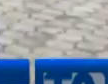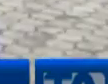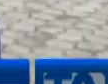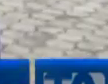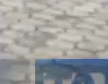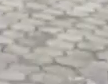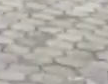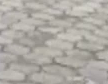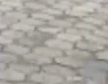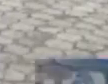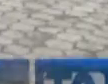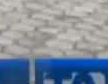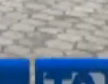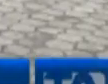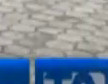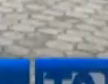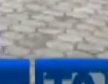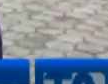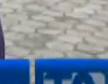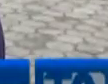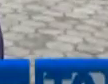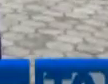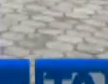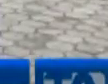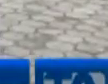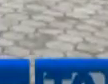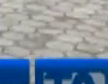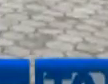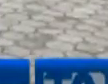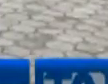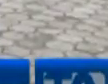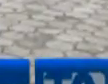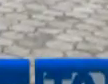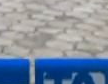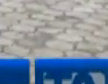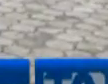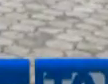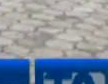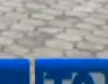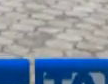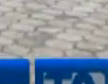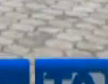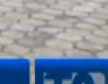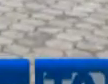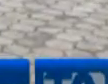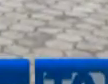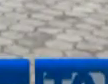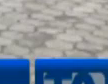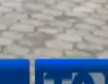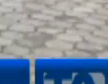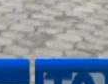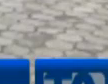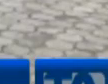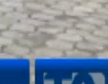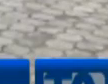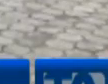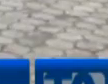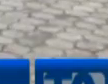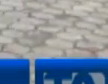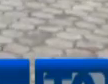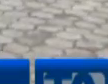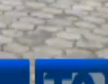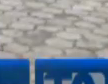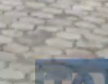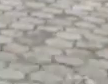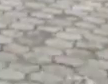la madrugada, cuando hacíamos guardia, todavía estuvo mi casa ahí. Pero hoy a las 6:30 de la mañana, cuando me levanté